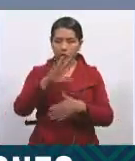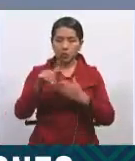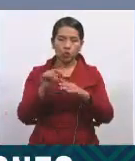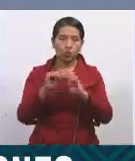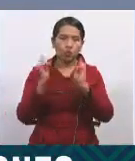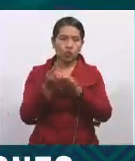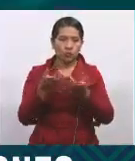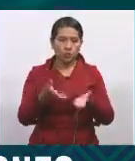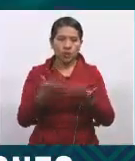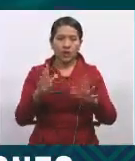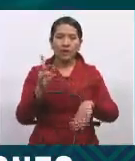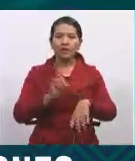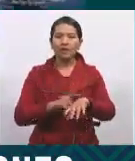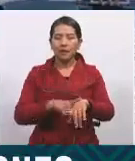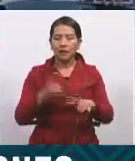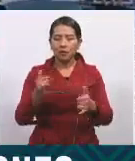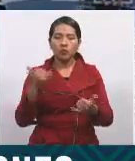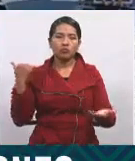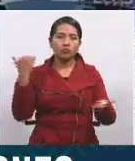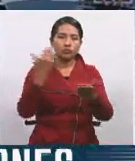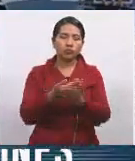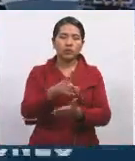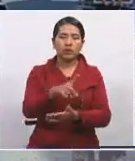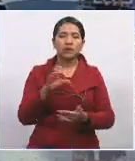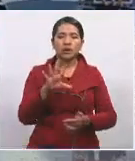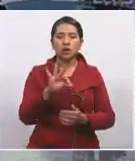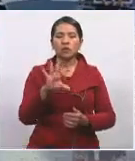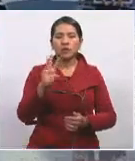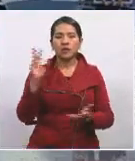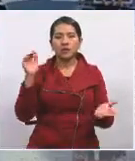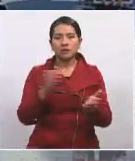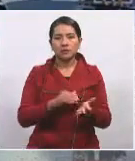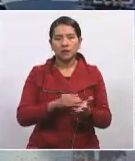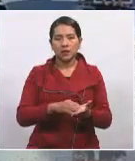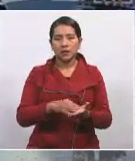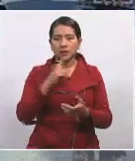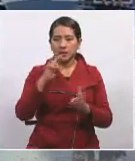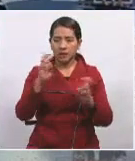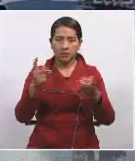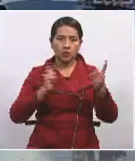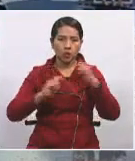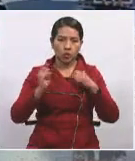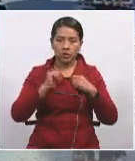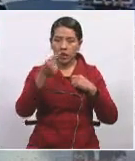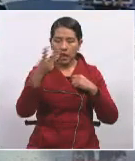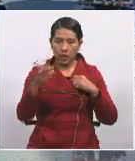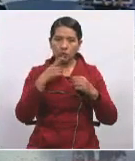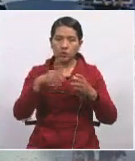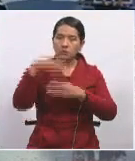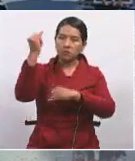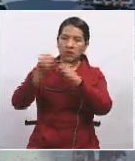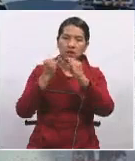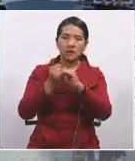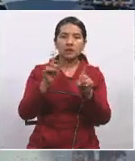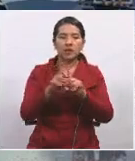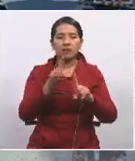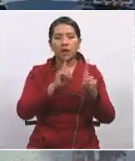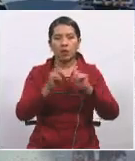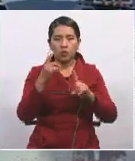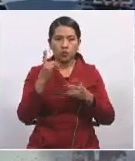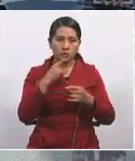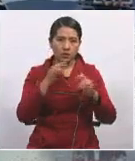En este periodo llegaron al país 196.082 turistas, entre extranjeros y connacionales, quienes generaron un ingreso